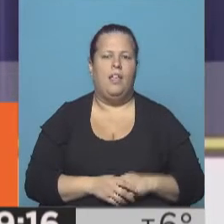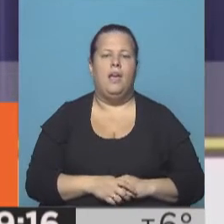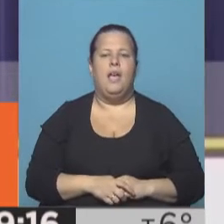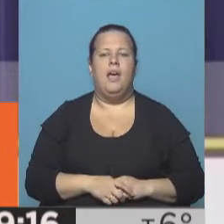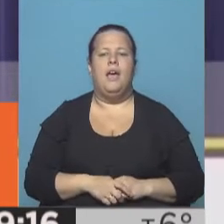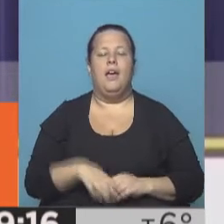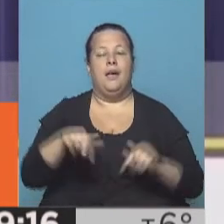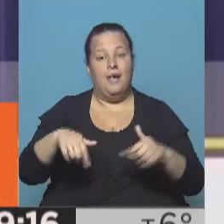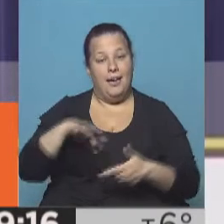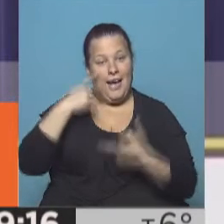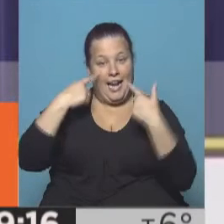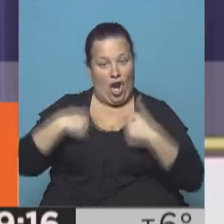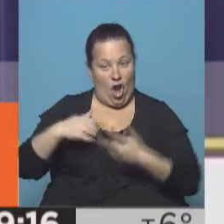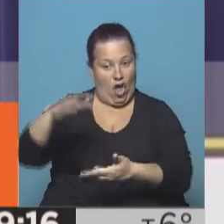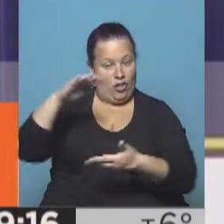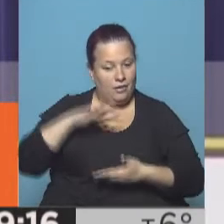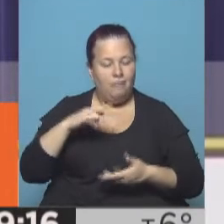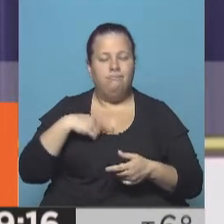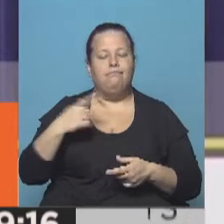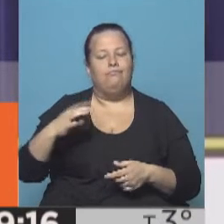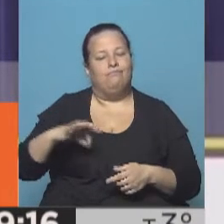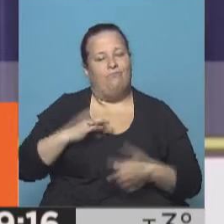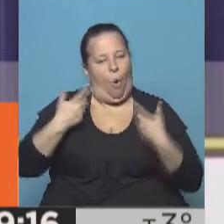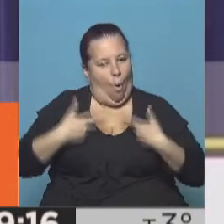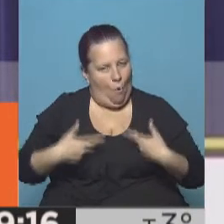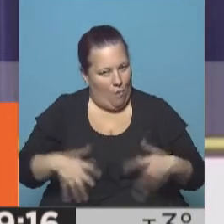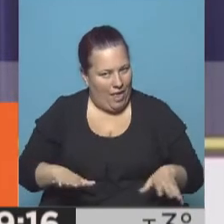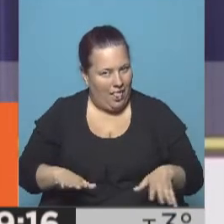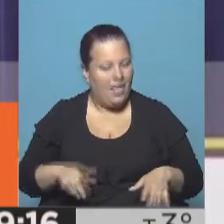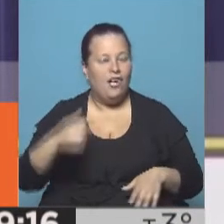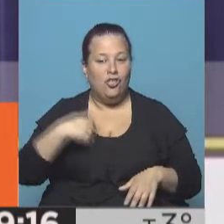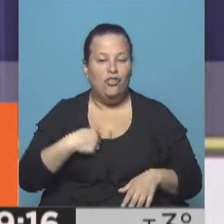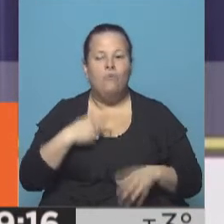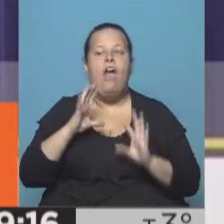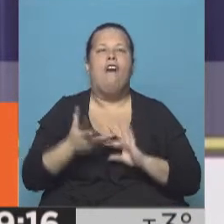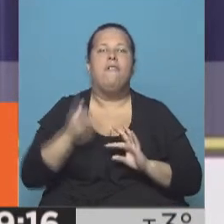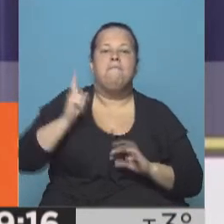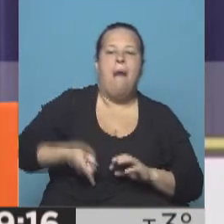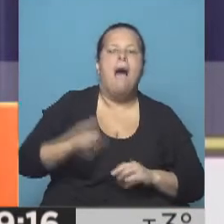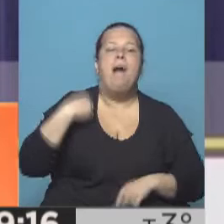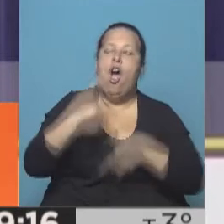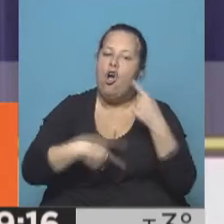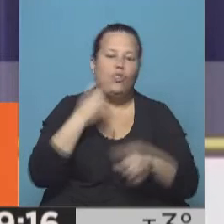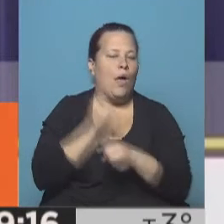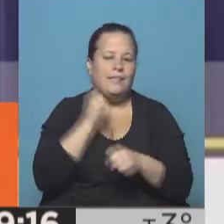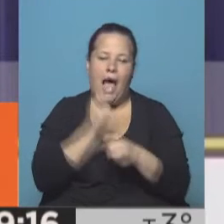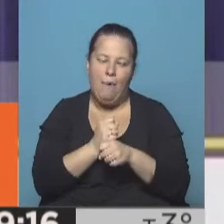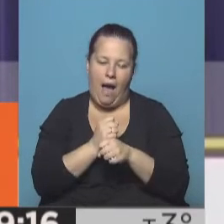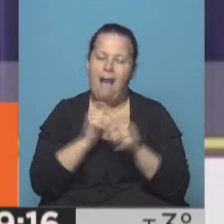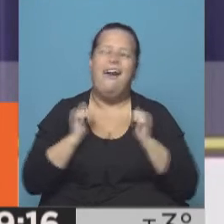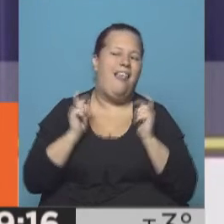recibo este reconocimiento con gran humildad y como un mandato para seguir trabajando sin